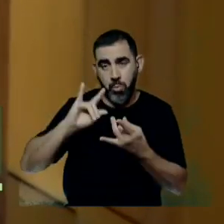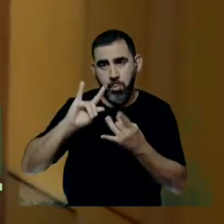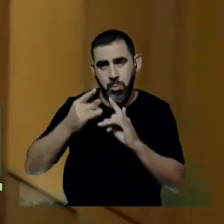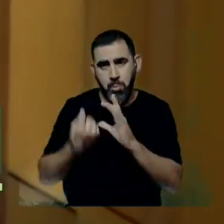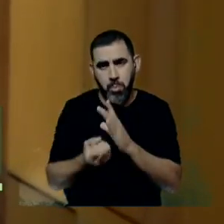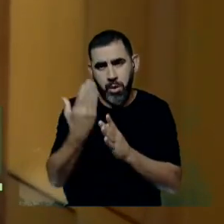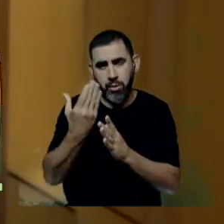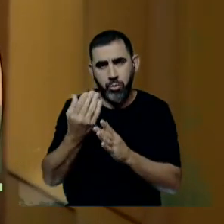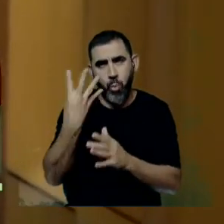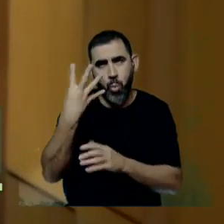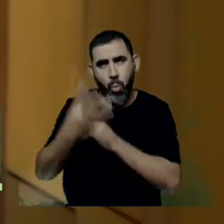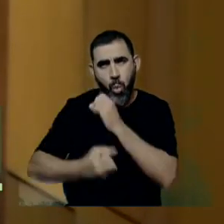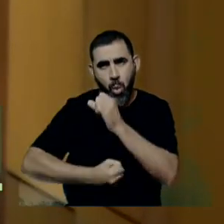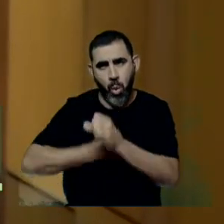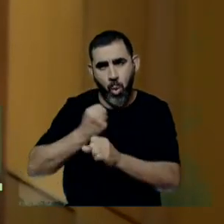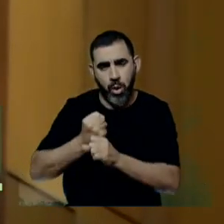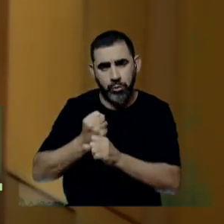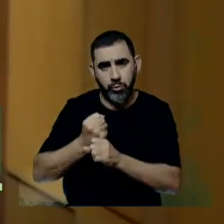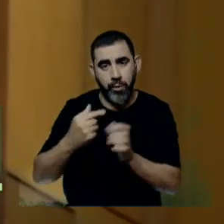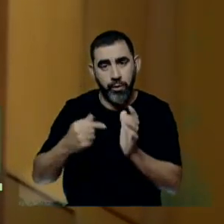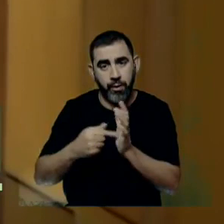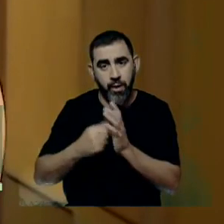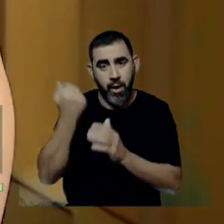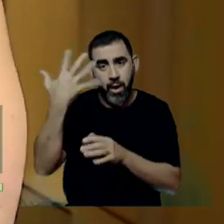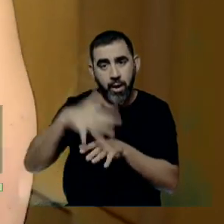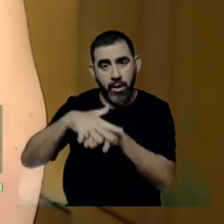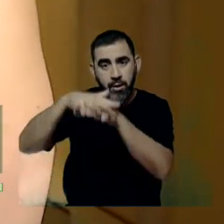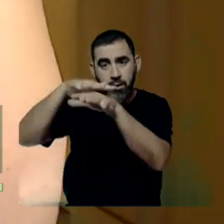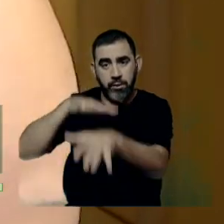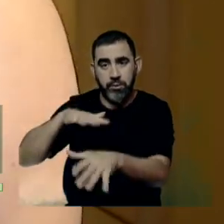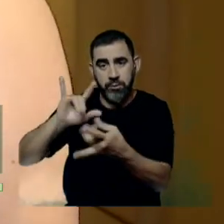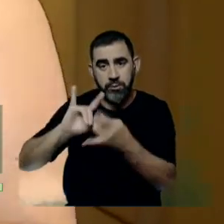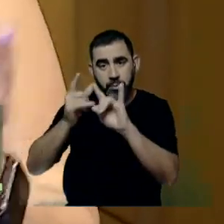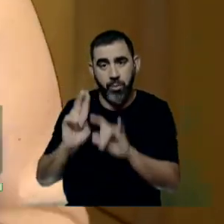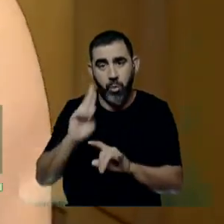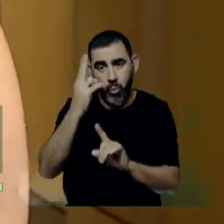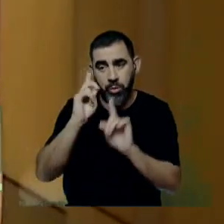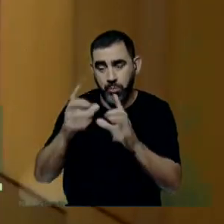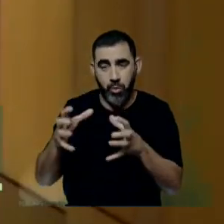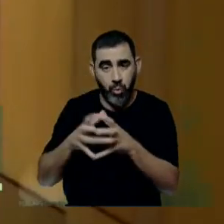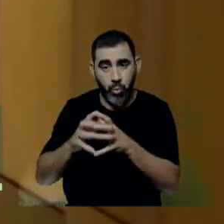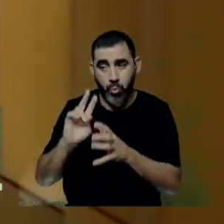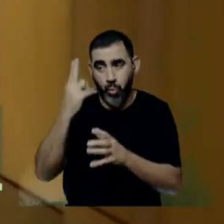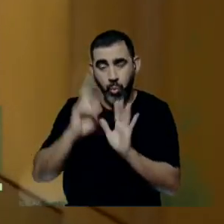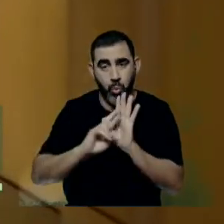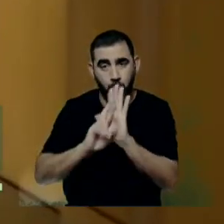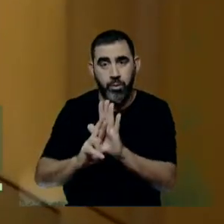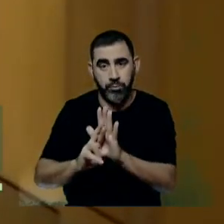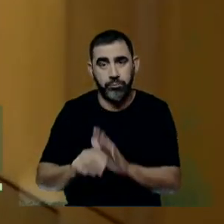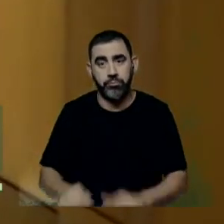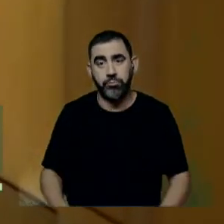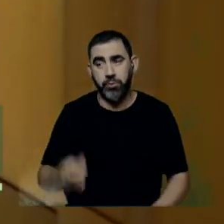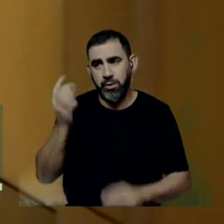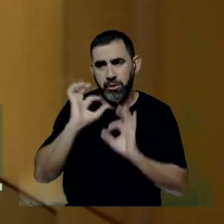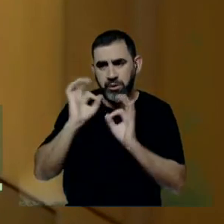hace 4 años, delegada por la Asamblea General del Parlamento Uruguayo junto a la delegación uruguaya, ¿no? Llegamos ayer,